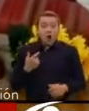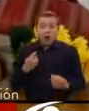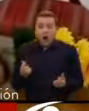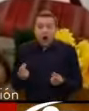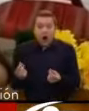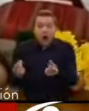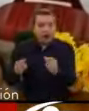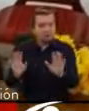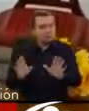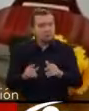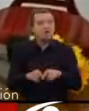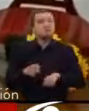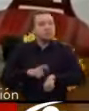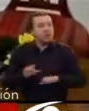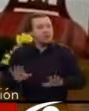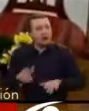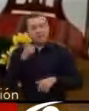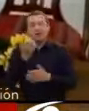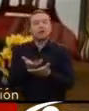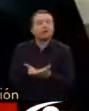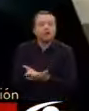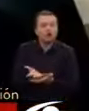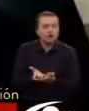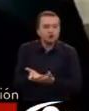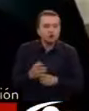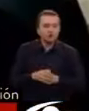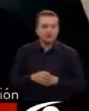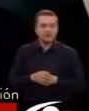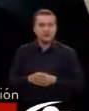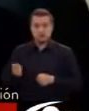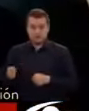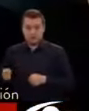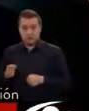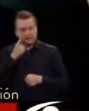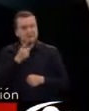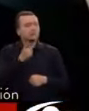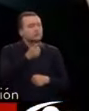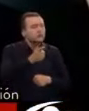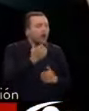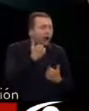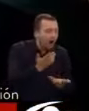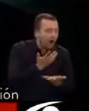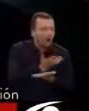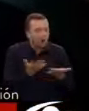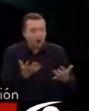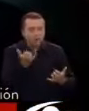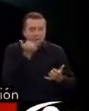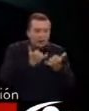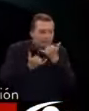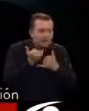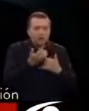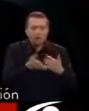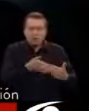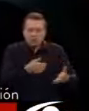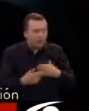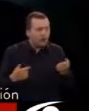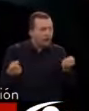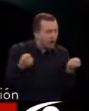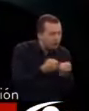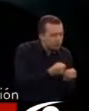tradición, hubo espacio para los consejos. De la mano podrán conseguir cosas fantásticas. Así que apóyense,